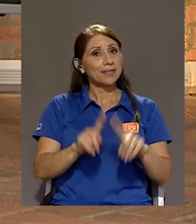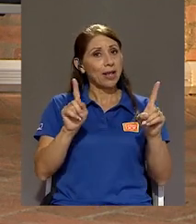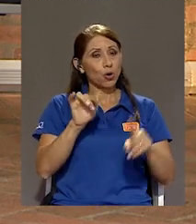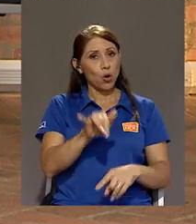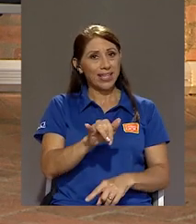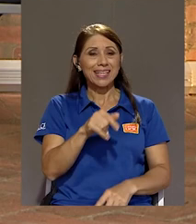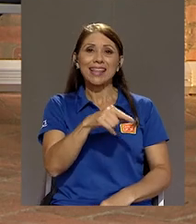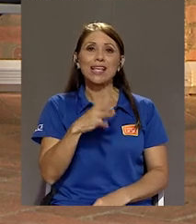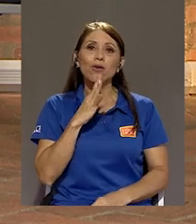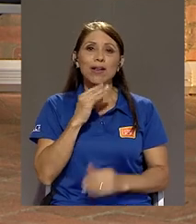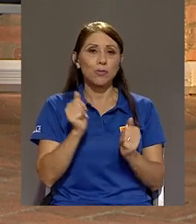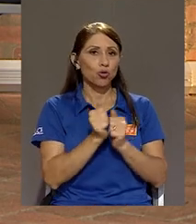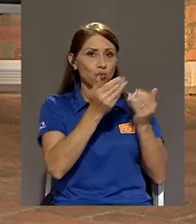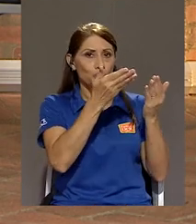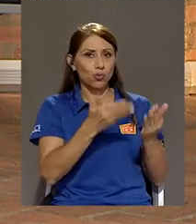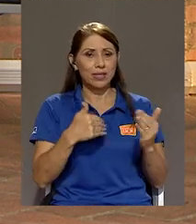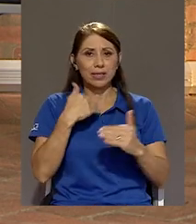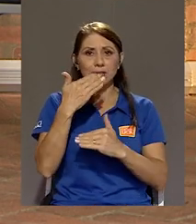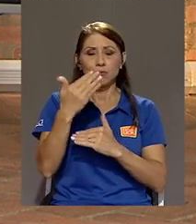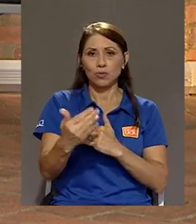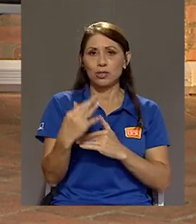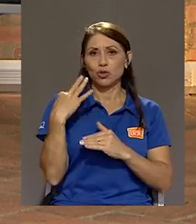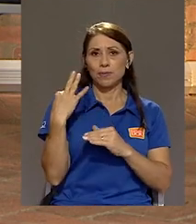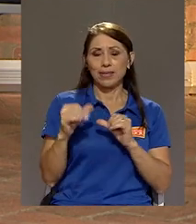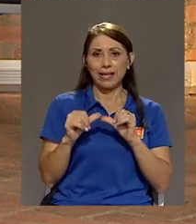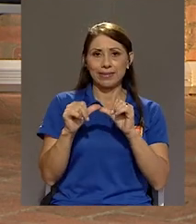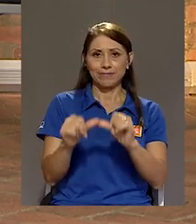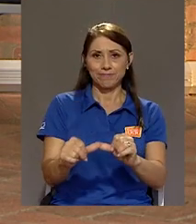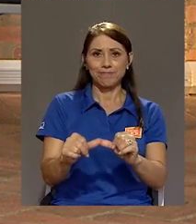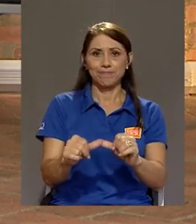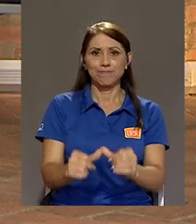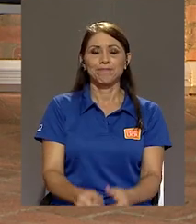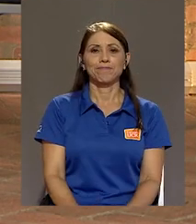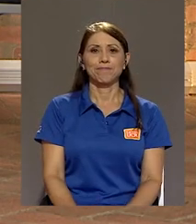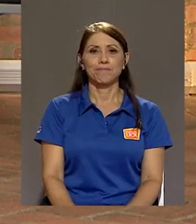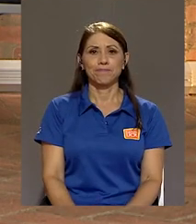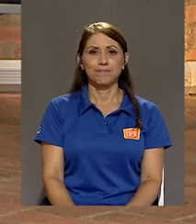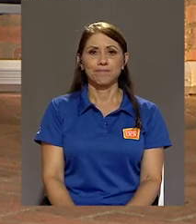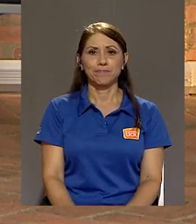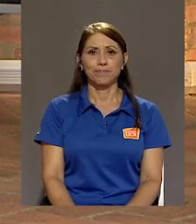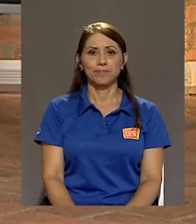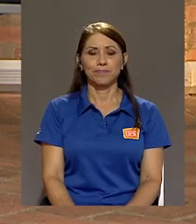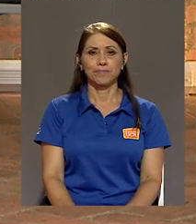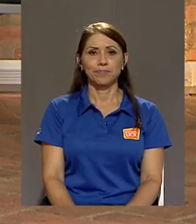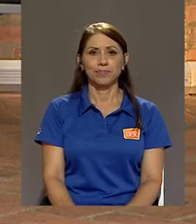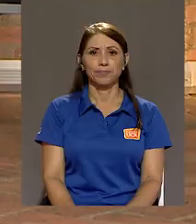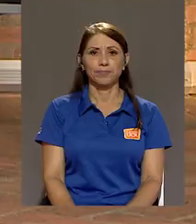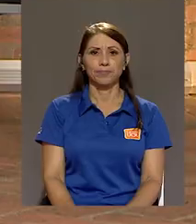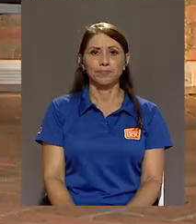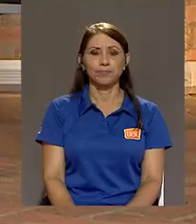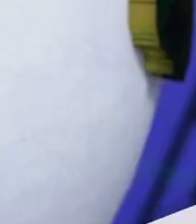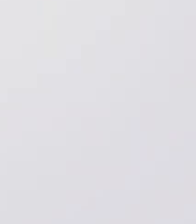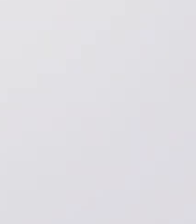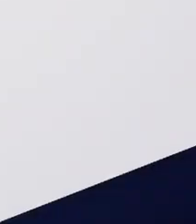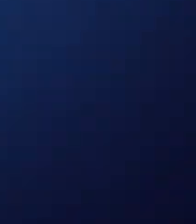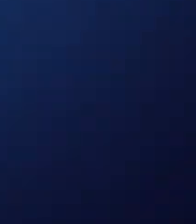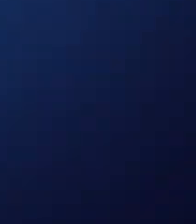embargo, lo es. Y de eso hablaremos con don José Rafael una vez que el canal nos invite a hacerlo. Regresamos.